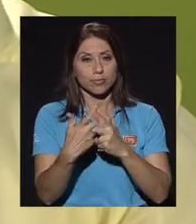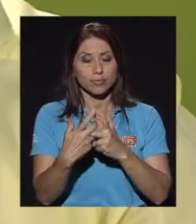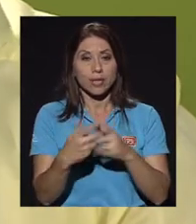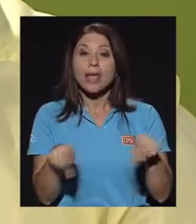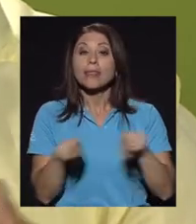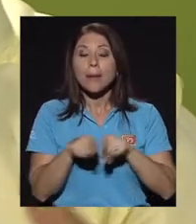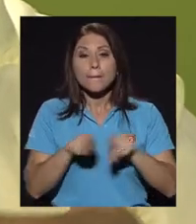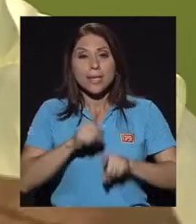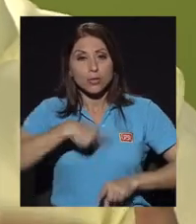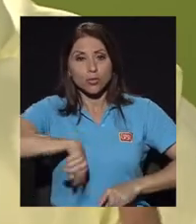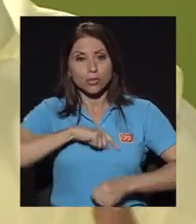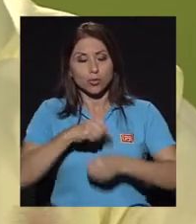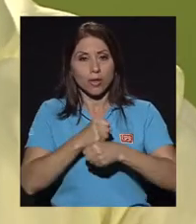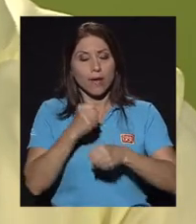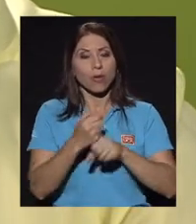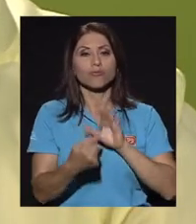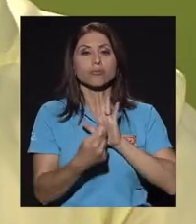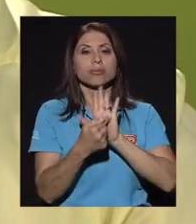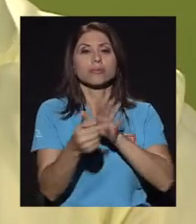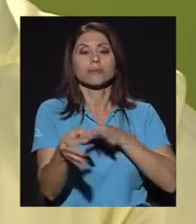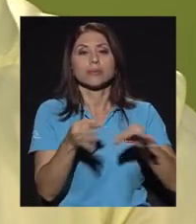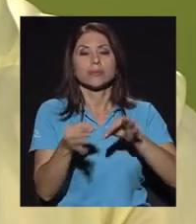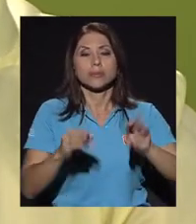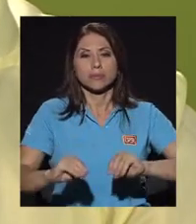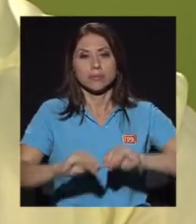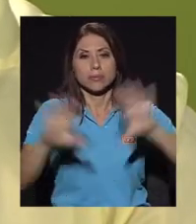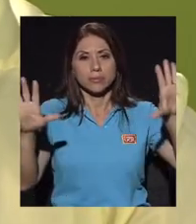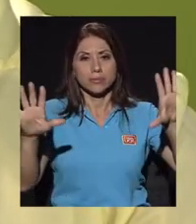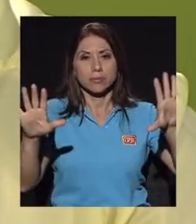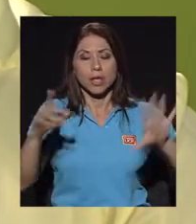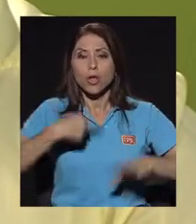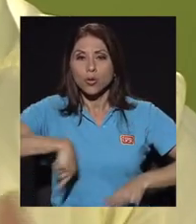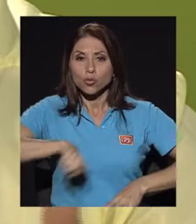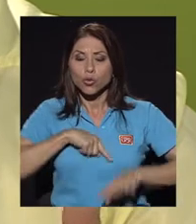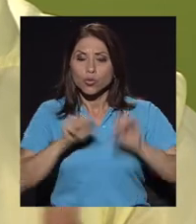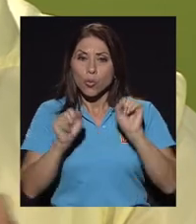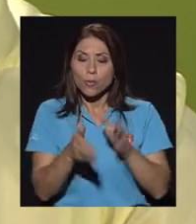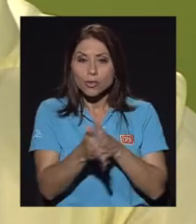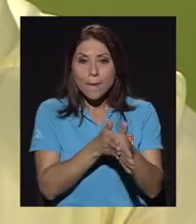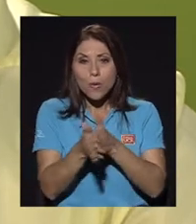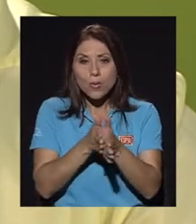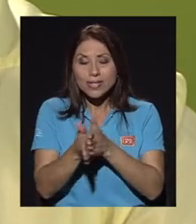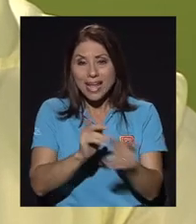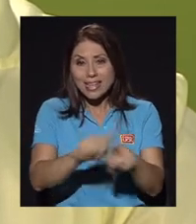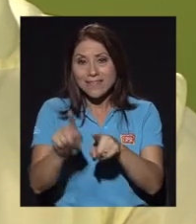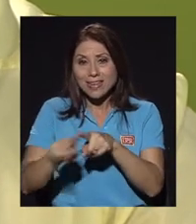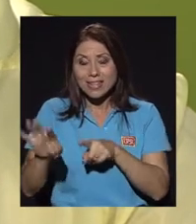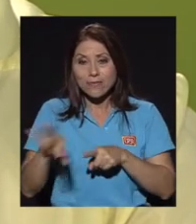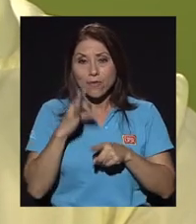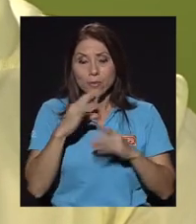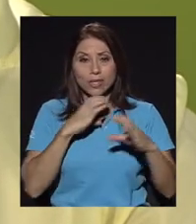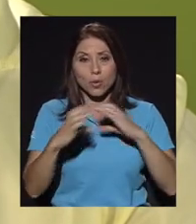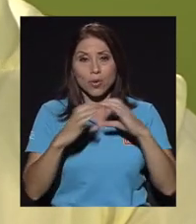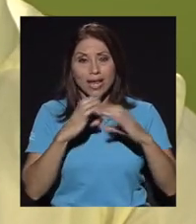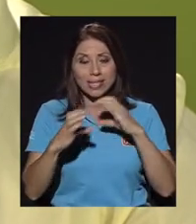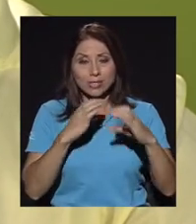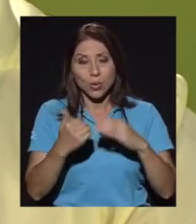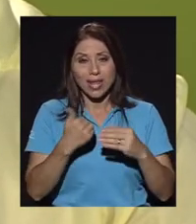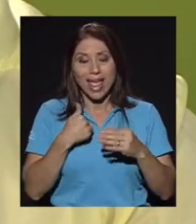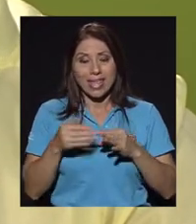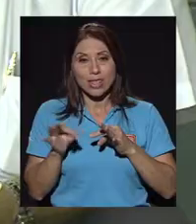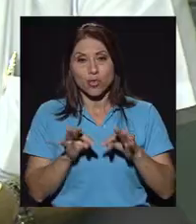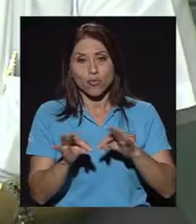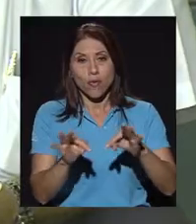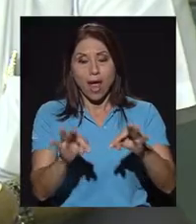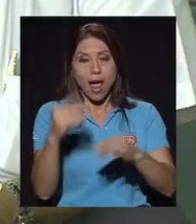amplias, donde podemos aprovechar los recursos de comunicación que hay en la ciudad de Turrialba, en el cantón de